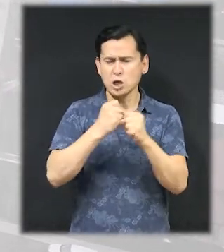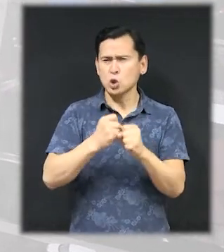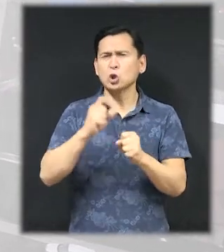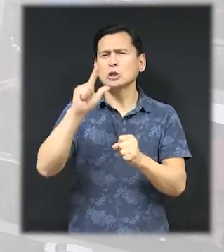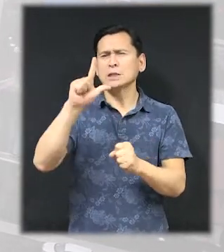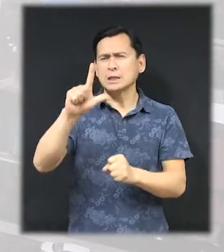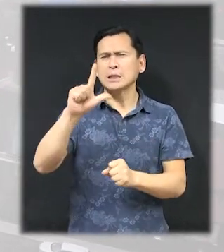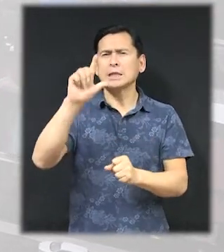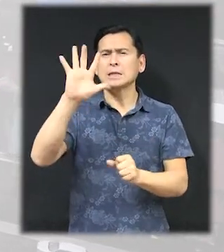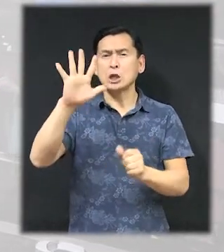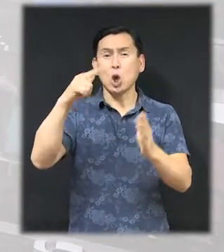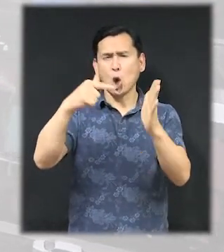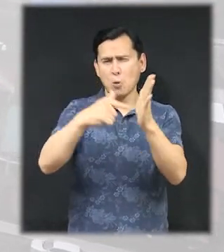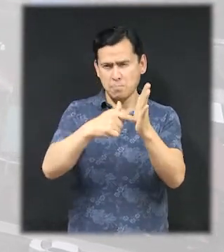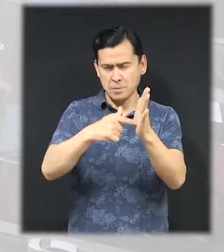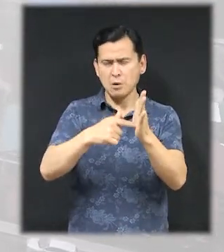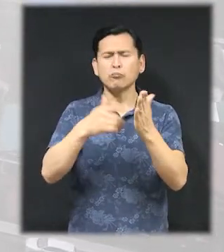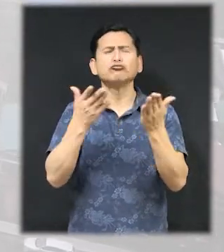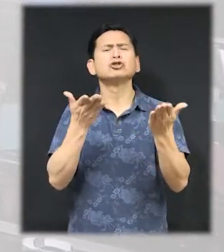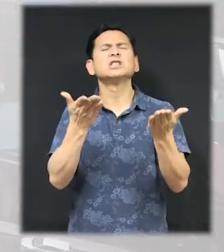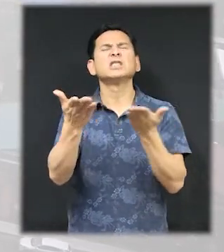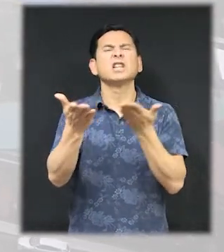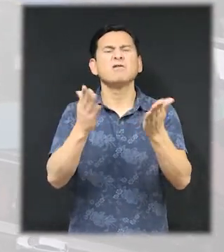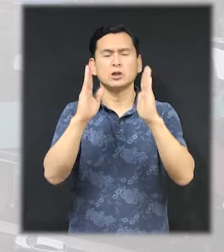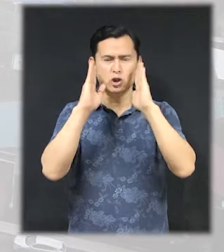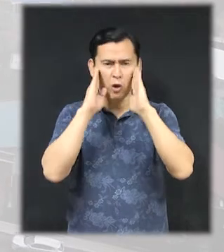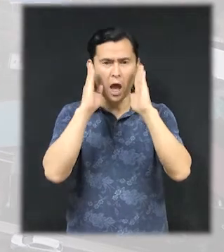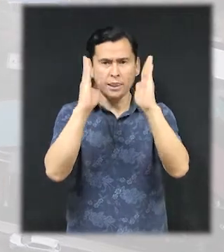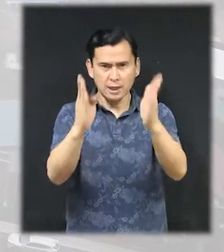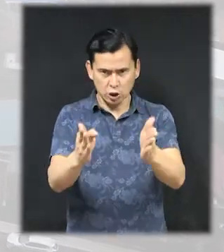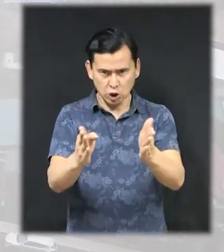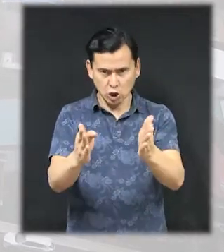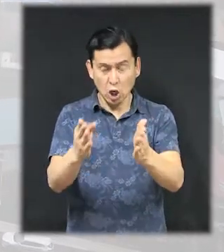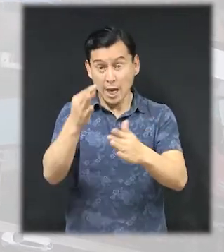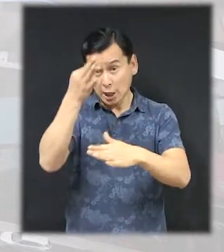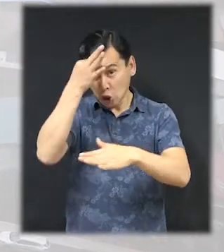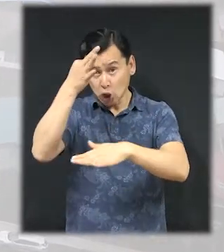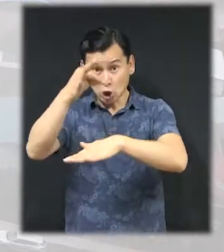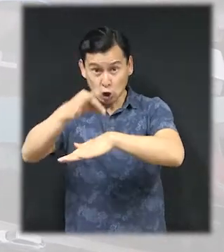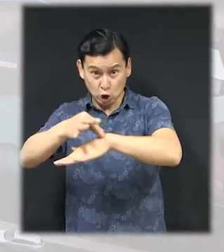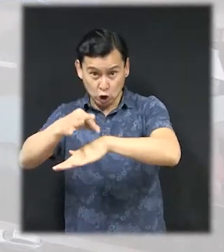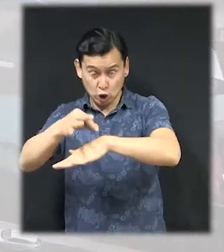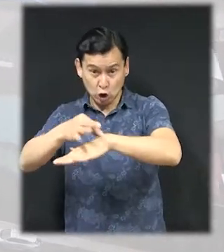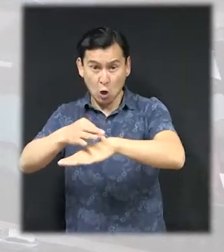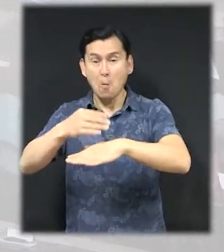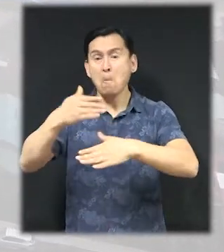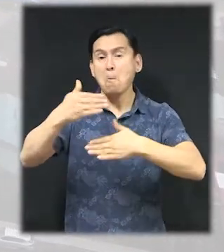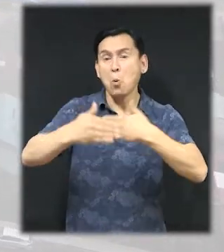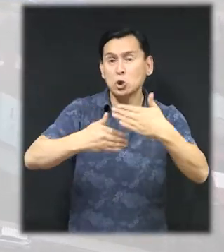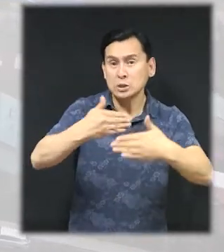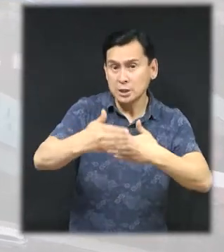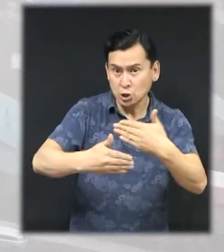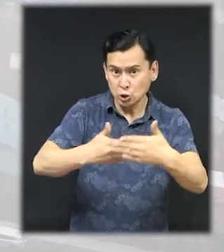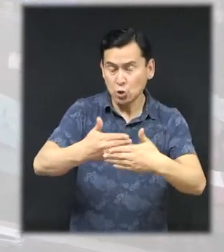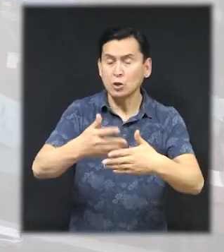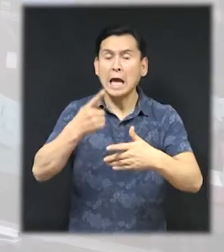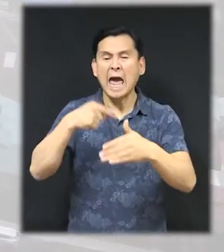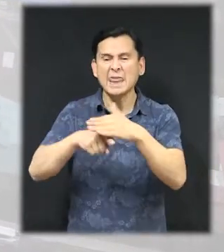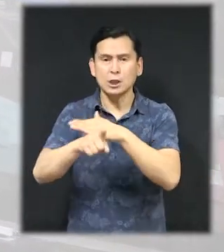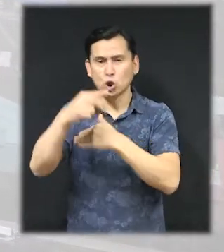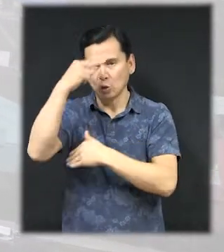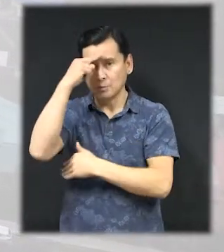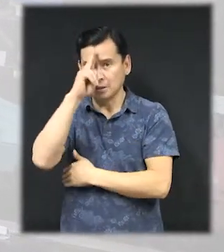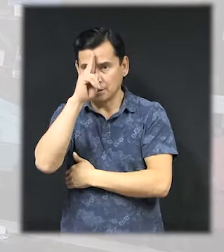del orden de 75.000 prestaciones entre atención de especialistas médicos, procedimientos que se hacen en